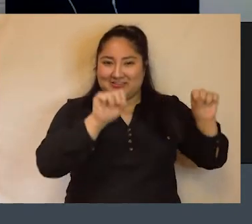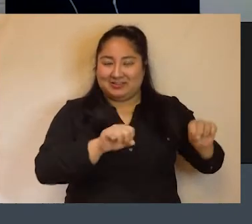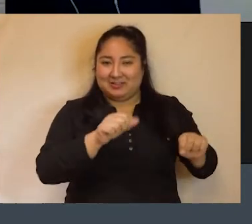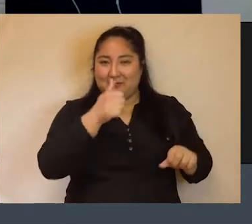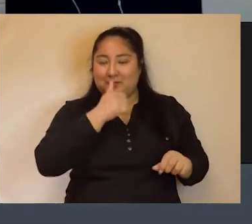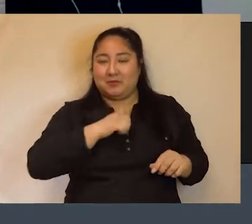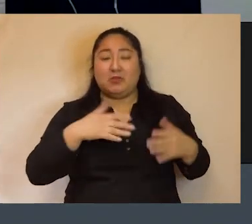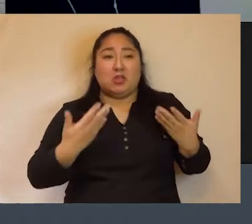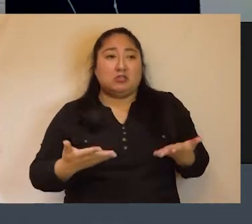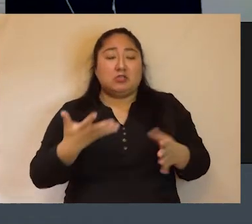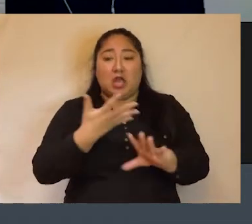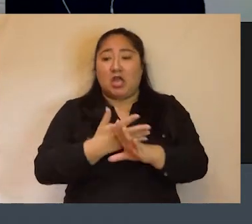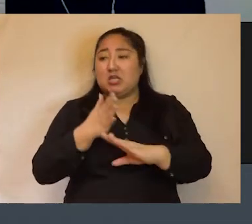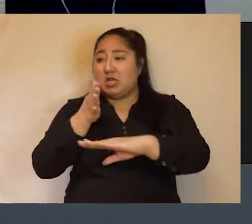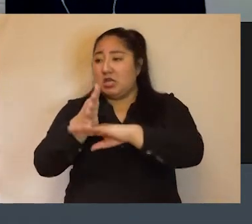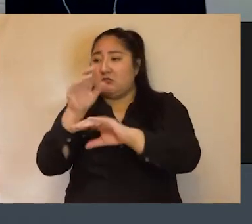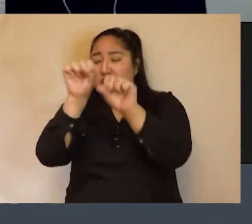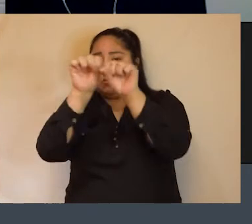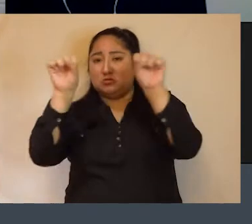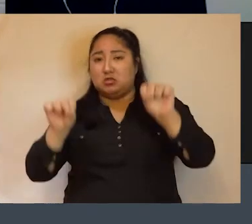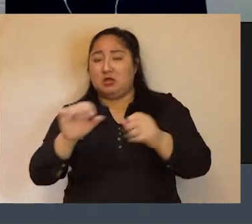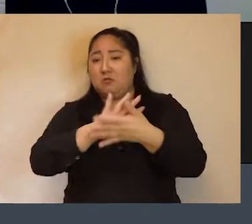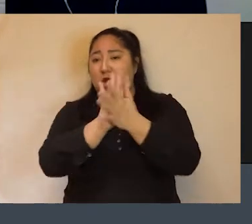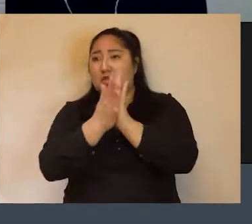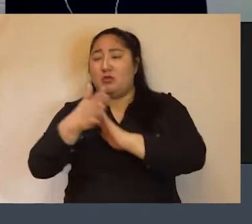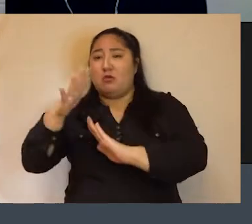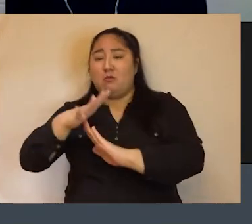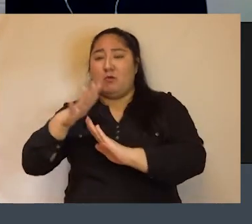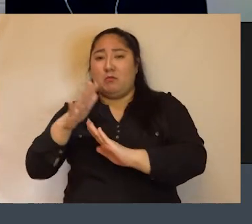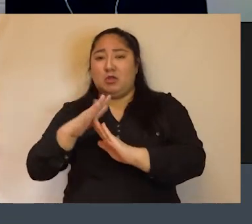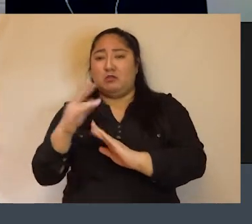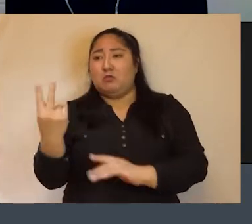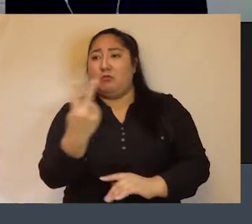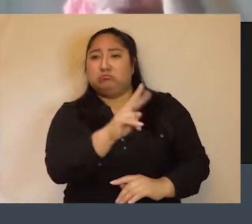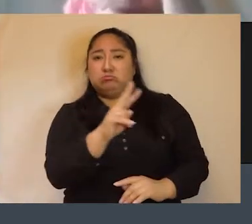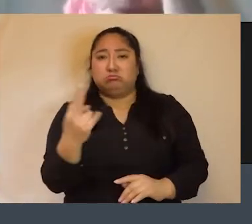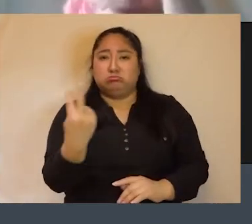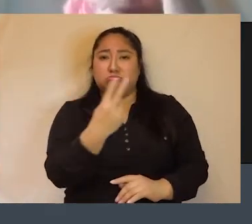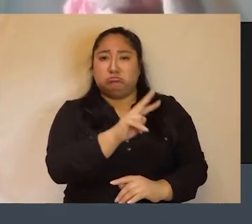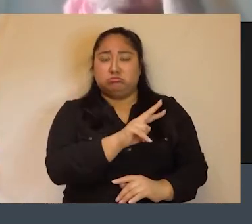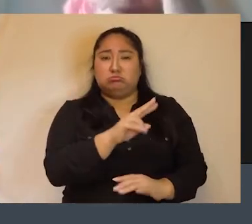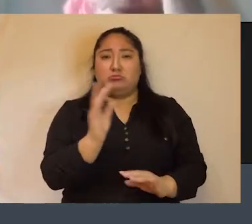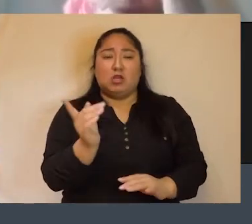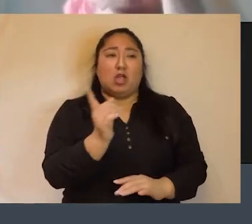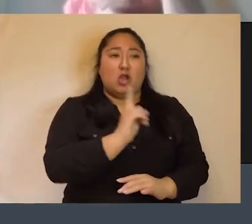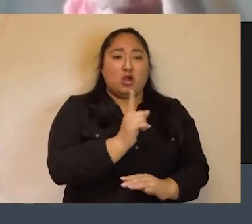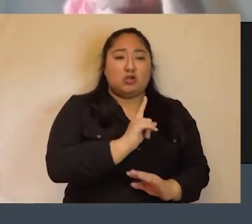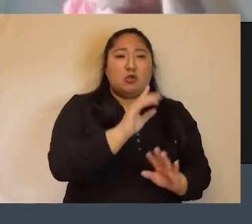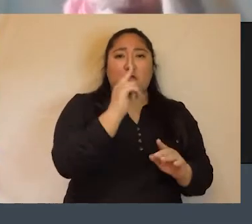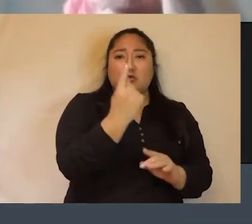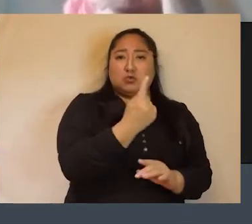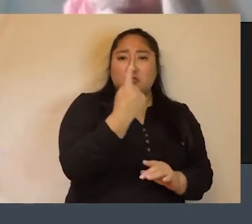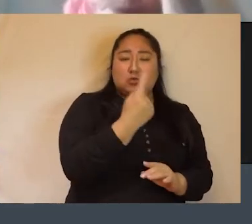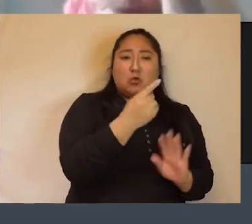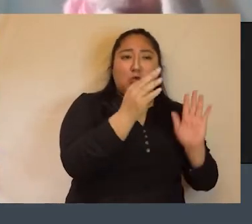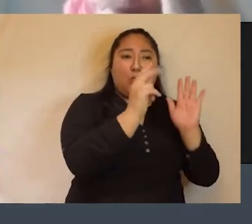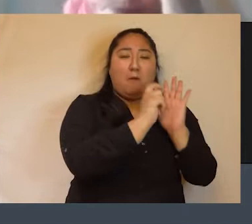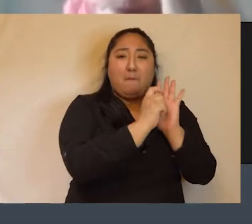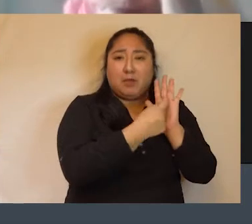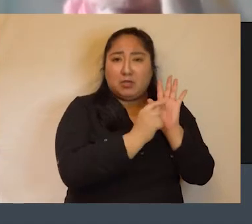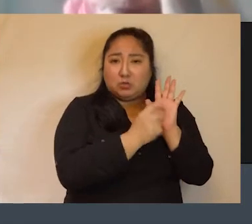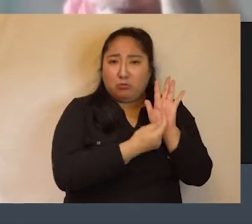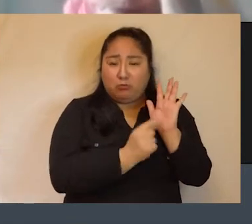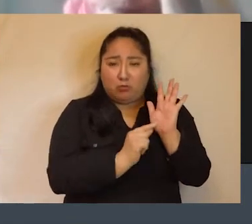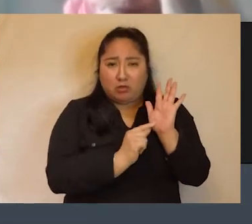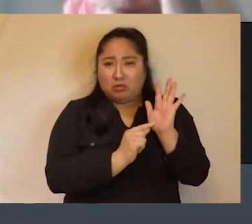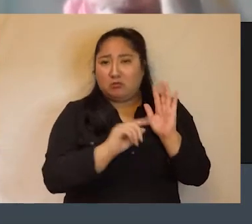de pensiones privadas, ¿sí? Por lo tanto, tenemos que ir a un sistema que sea a todas luces mixto, donde estén involucradas las rentas del presupuesto,